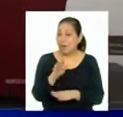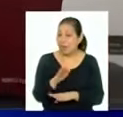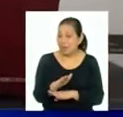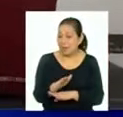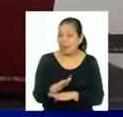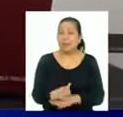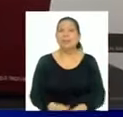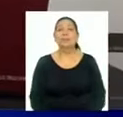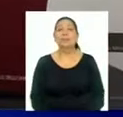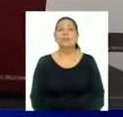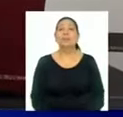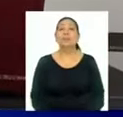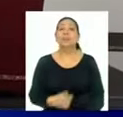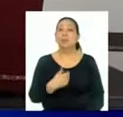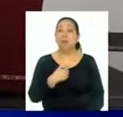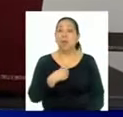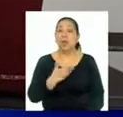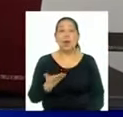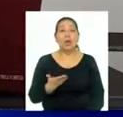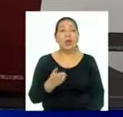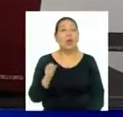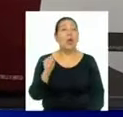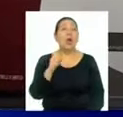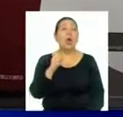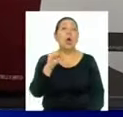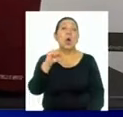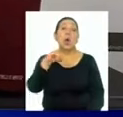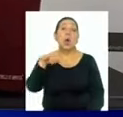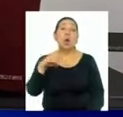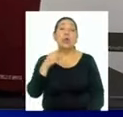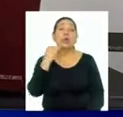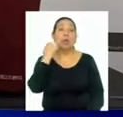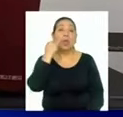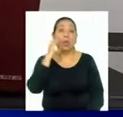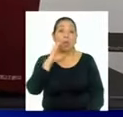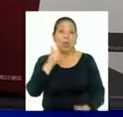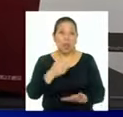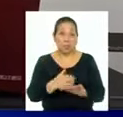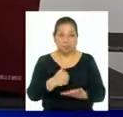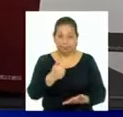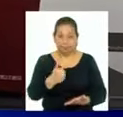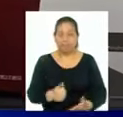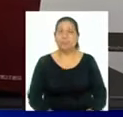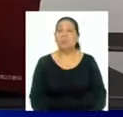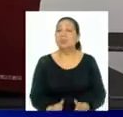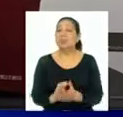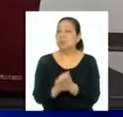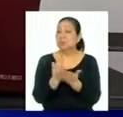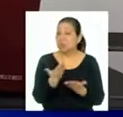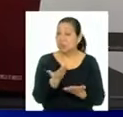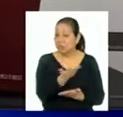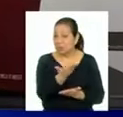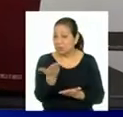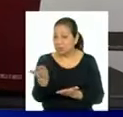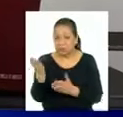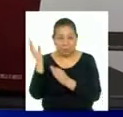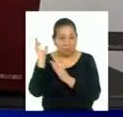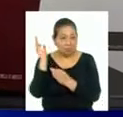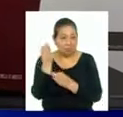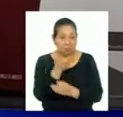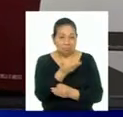de Justicia. Soy el comunicador social Javier Arnao, desde la ciudad de Ica. Y quisiera saludar por esta conferencia de